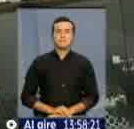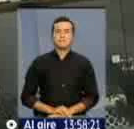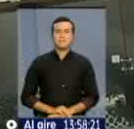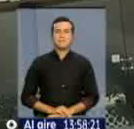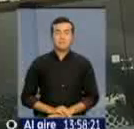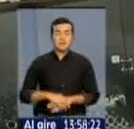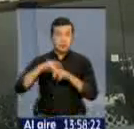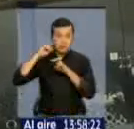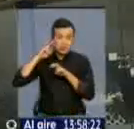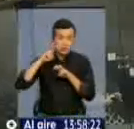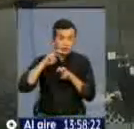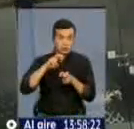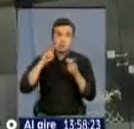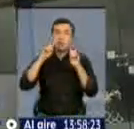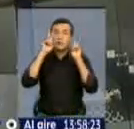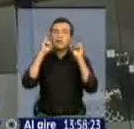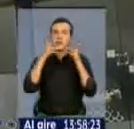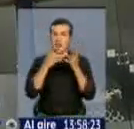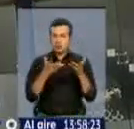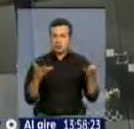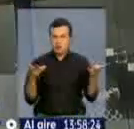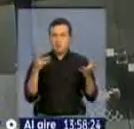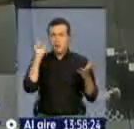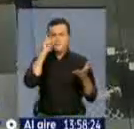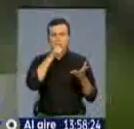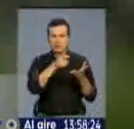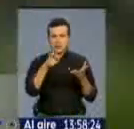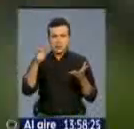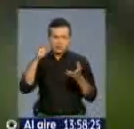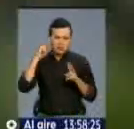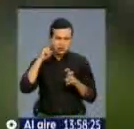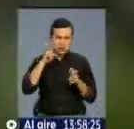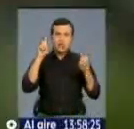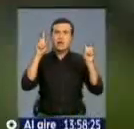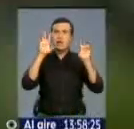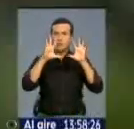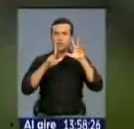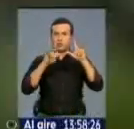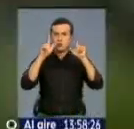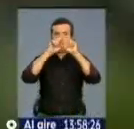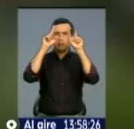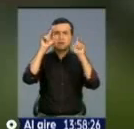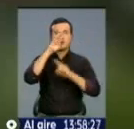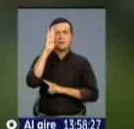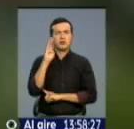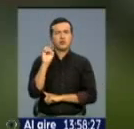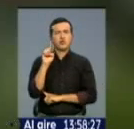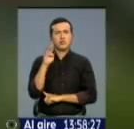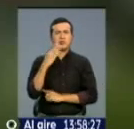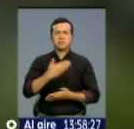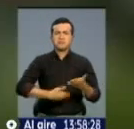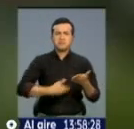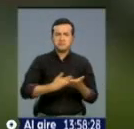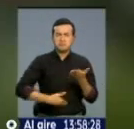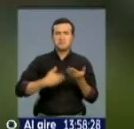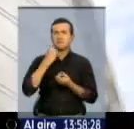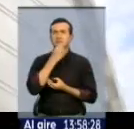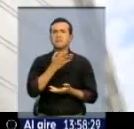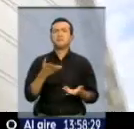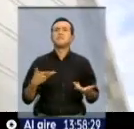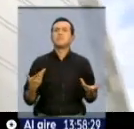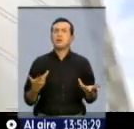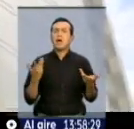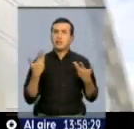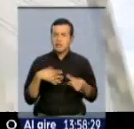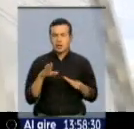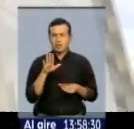En los expedientes que son parte de las indagaciones que impulsa la Fiscalía General respecto al caso de corrupción con Odebrecht, constan documentos y declaraciones con las cuales se ha